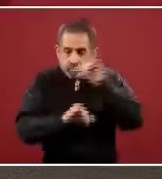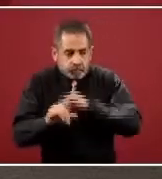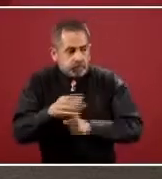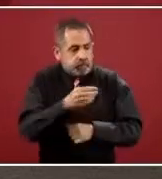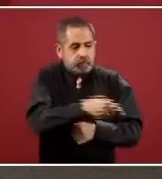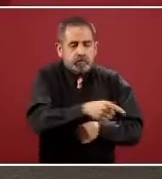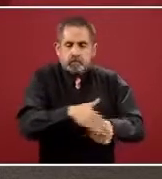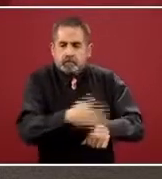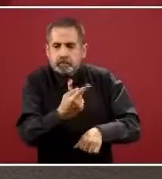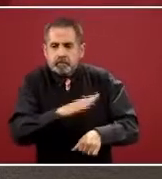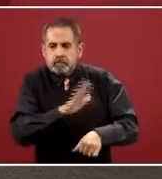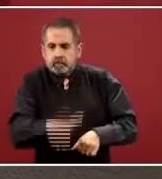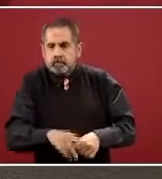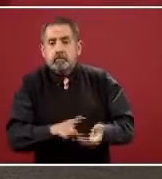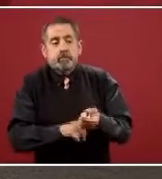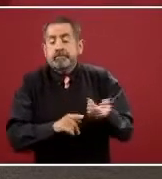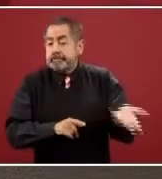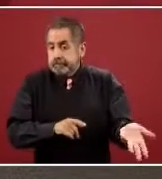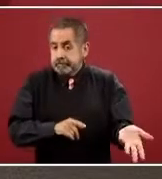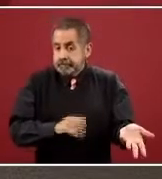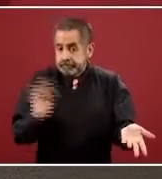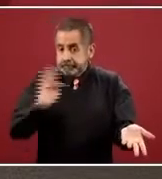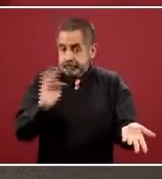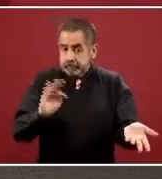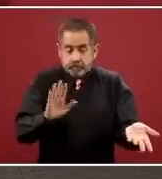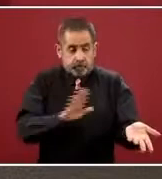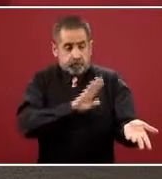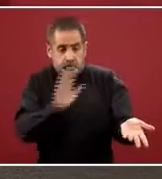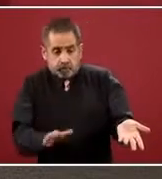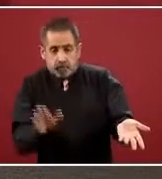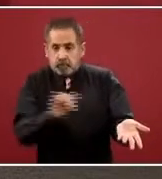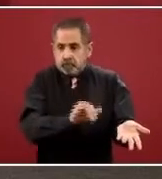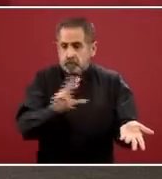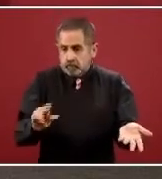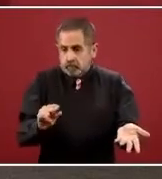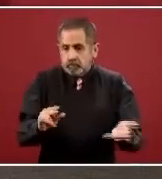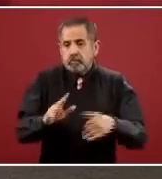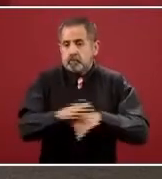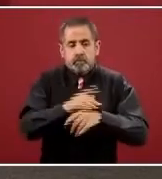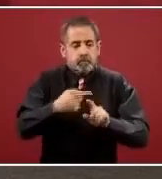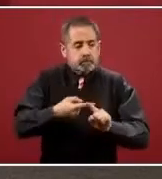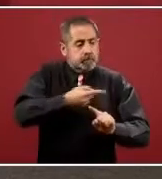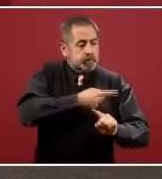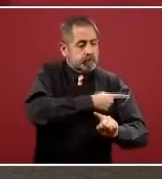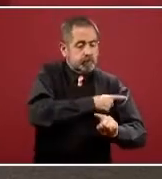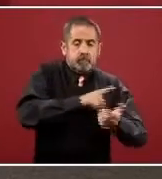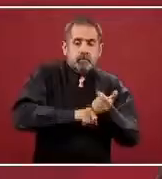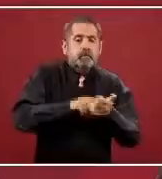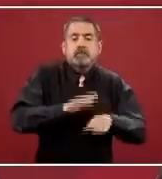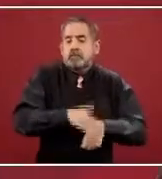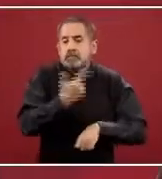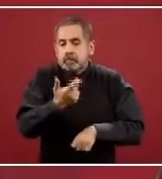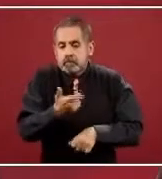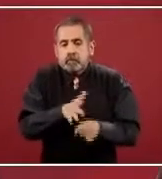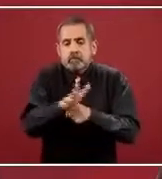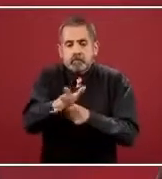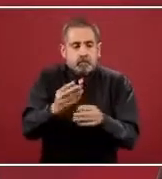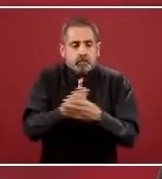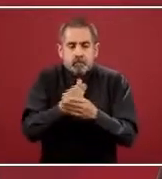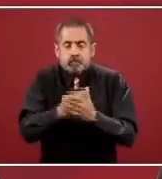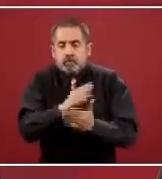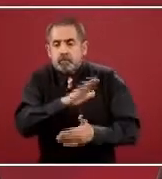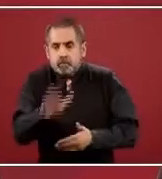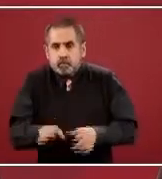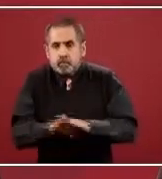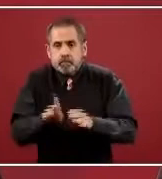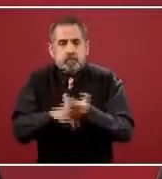contar con la evidencia de que si la persona falleció o no falleció, contar con los antecedentes epidemiológicos para poder dar la información como